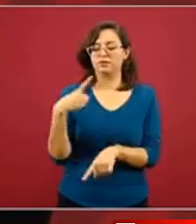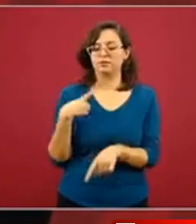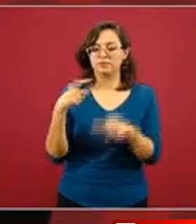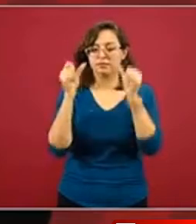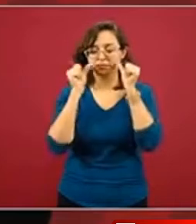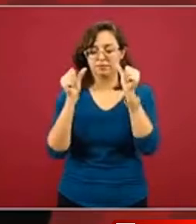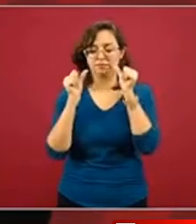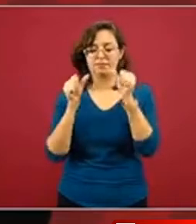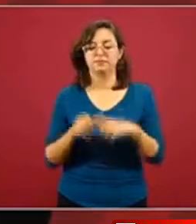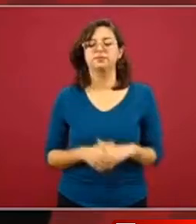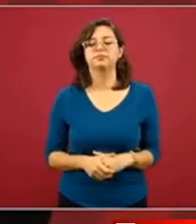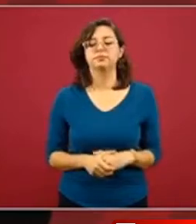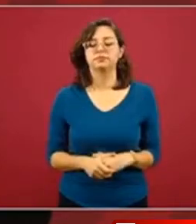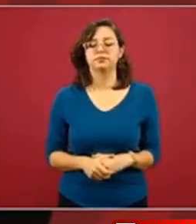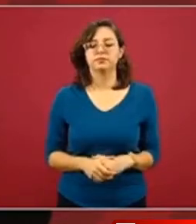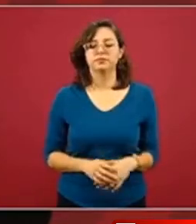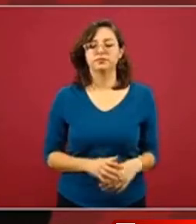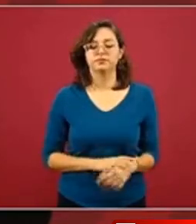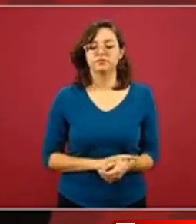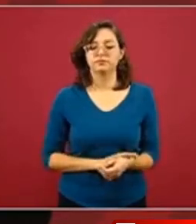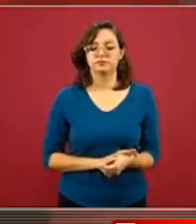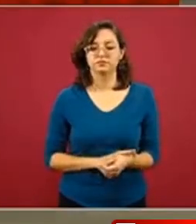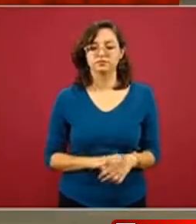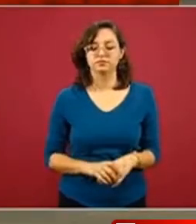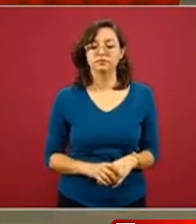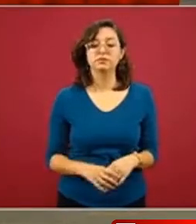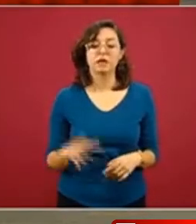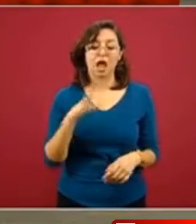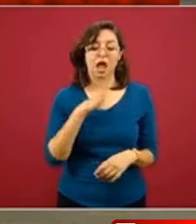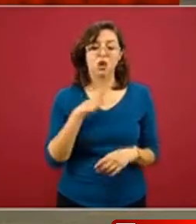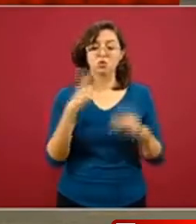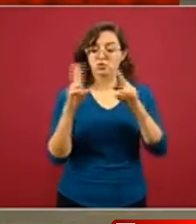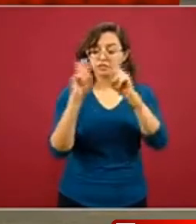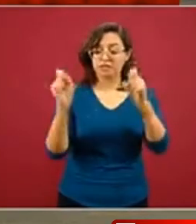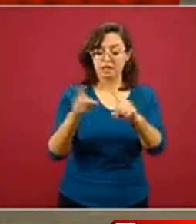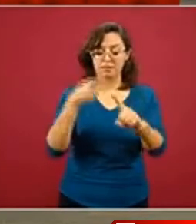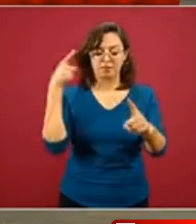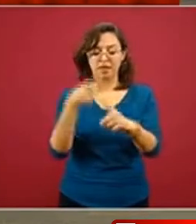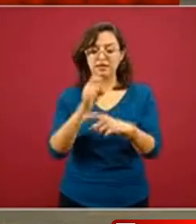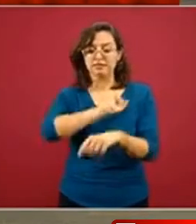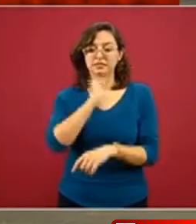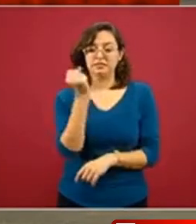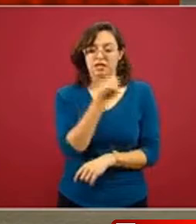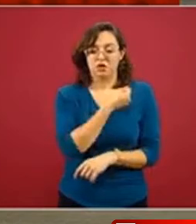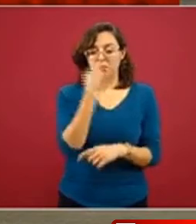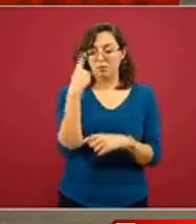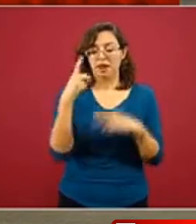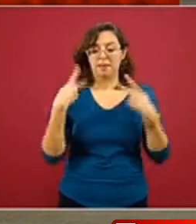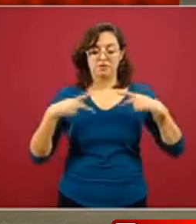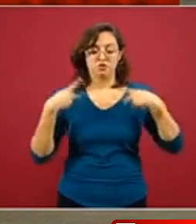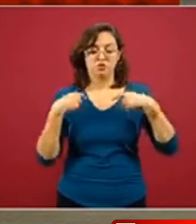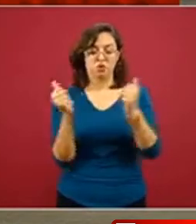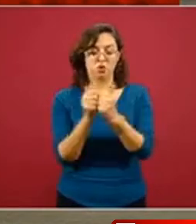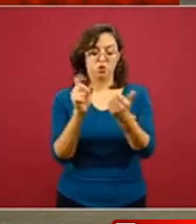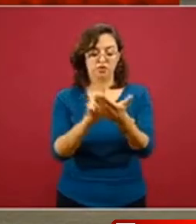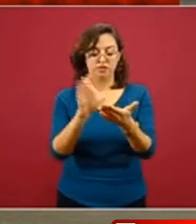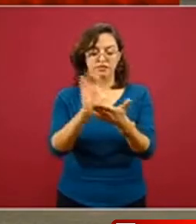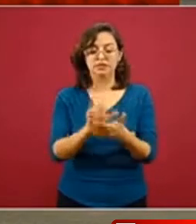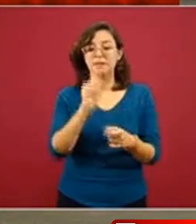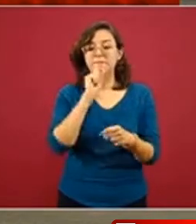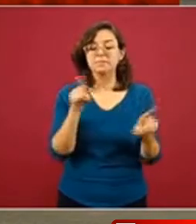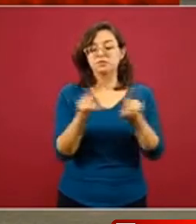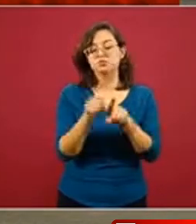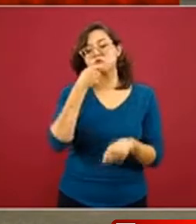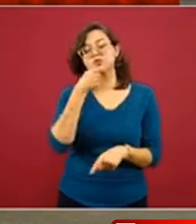tema. Hay un componente específico de salud mental en los lineamientos para personas con discapacidad y también para la población de